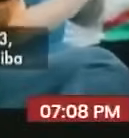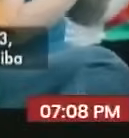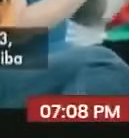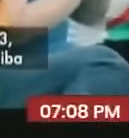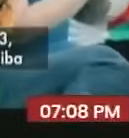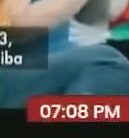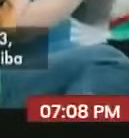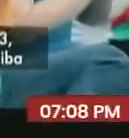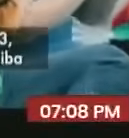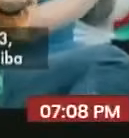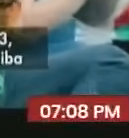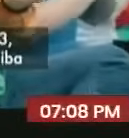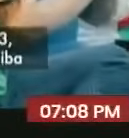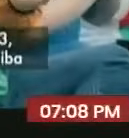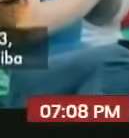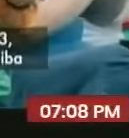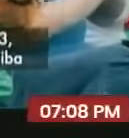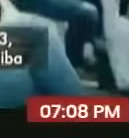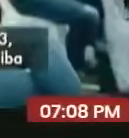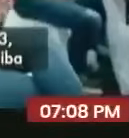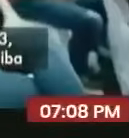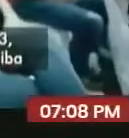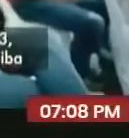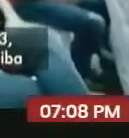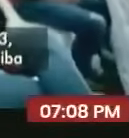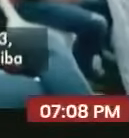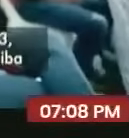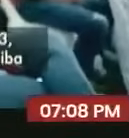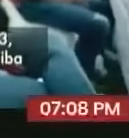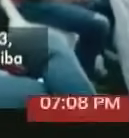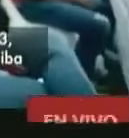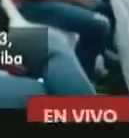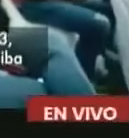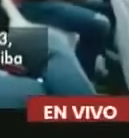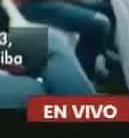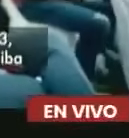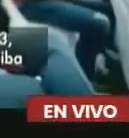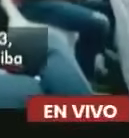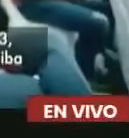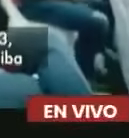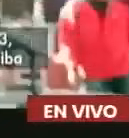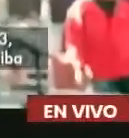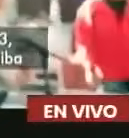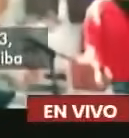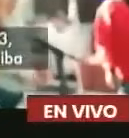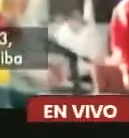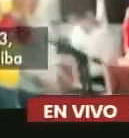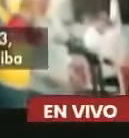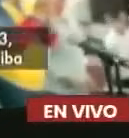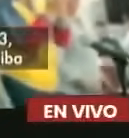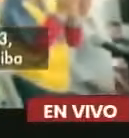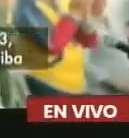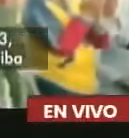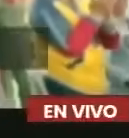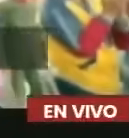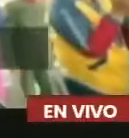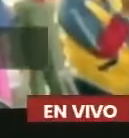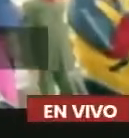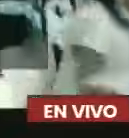Tremenda marcha, lo felicito, vale. 21 de noviembre 2023, el año en que empezamos a recuperar la Guayana